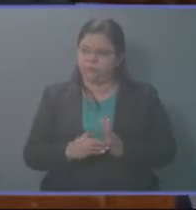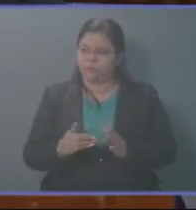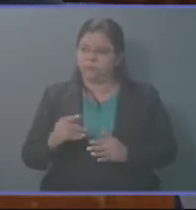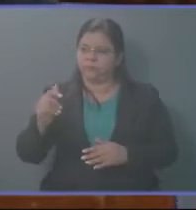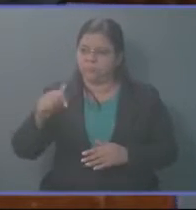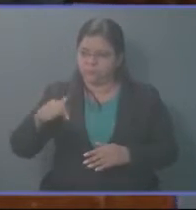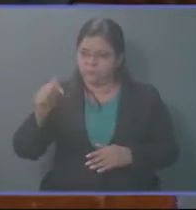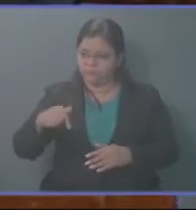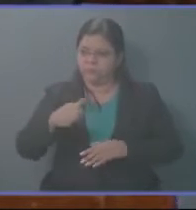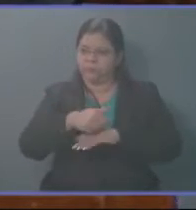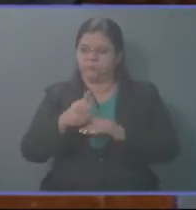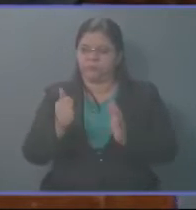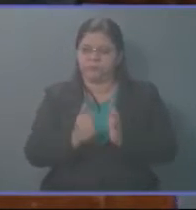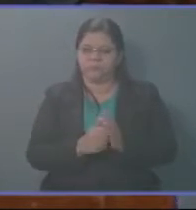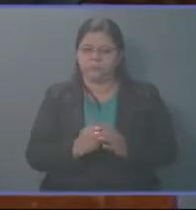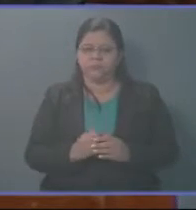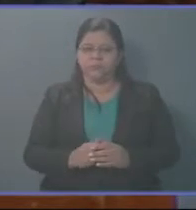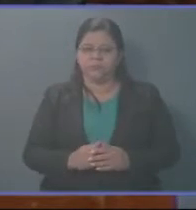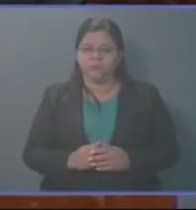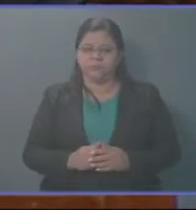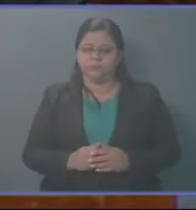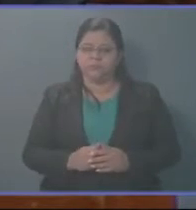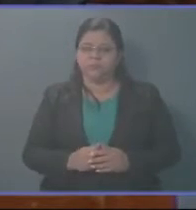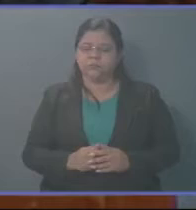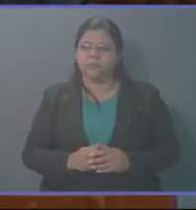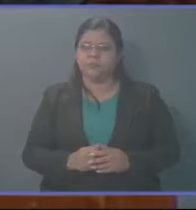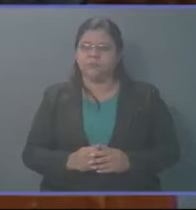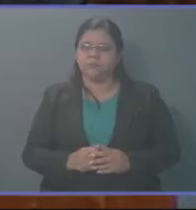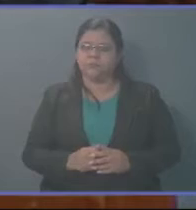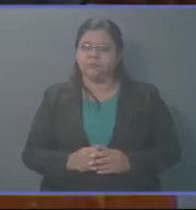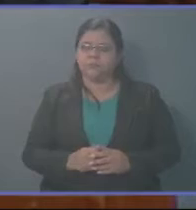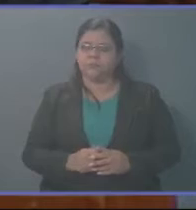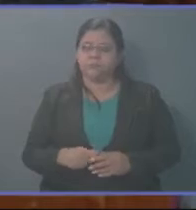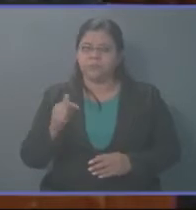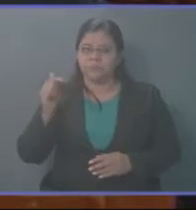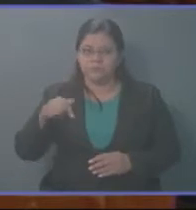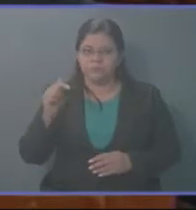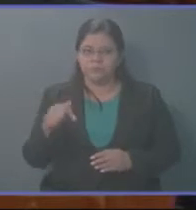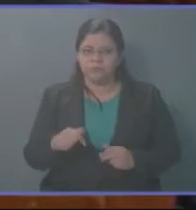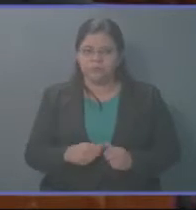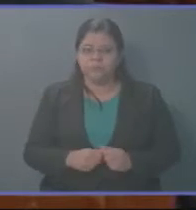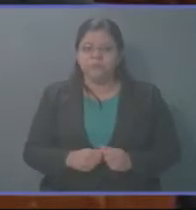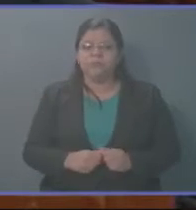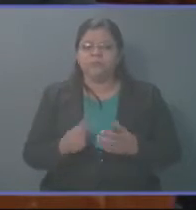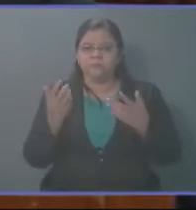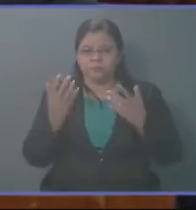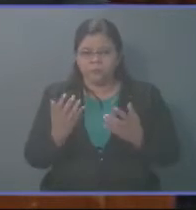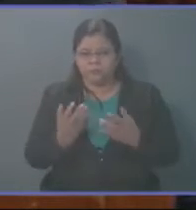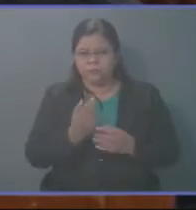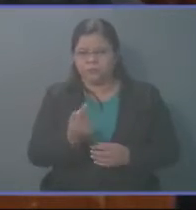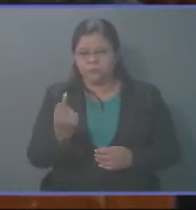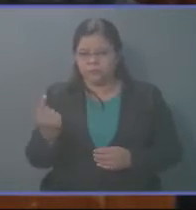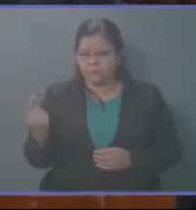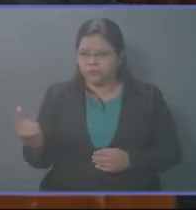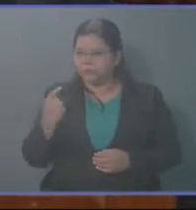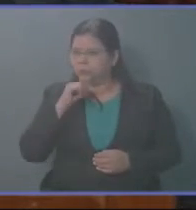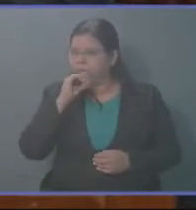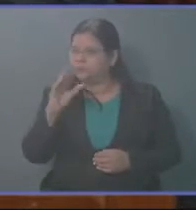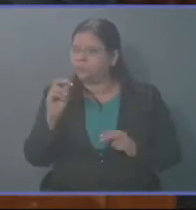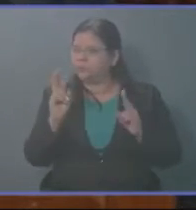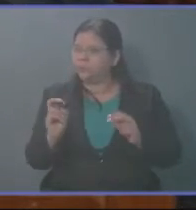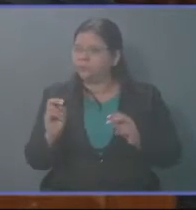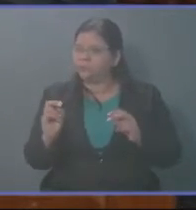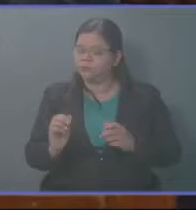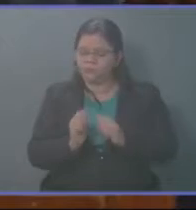de esta Asamblea Legislativa. Aquí se habla mucho de unidad, pero